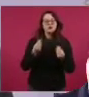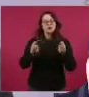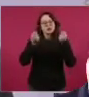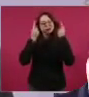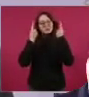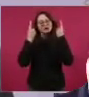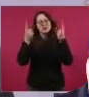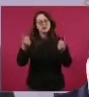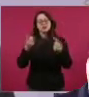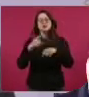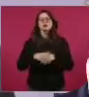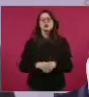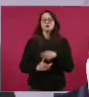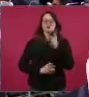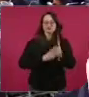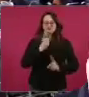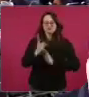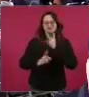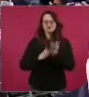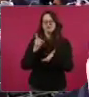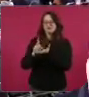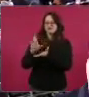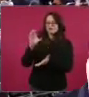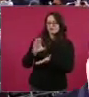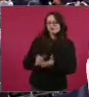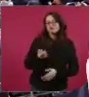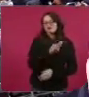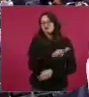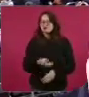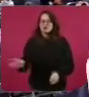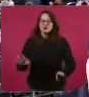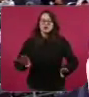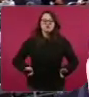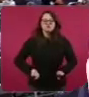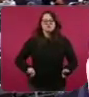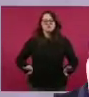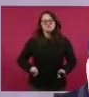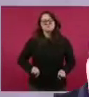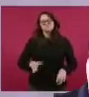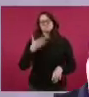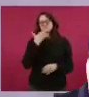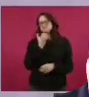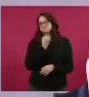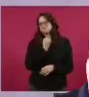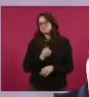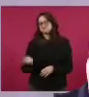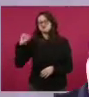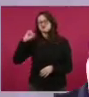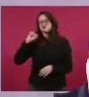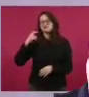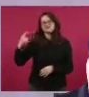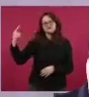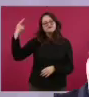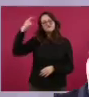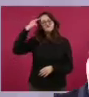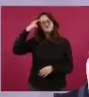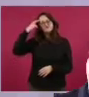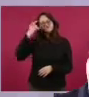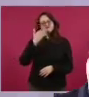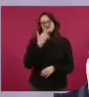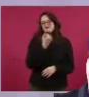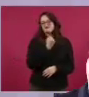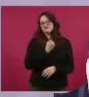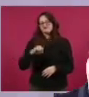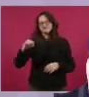paralímpicos, quienes demostraron una fuerza de carácter única que combina la fortaleza mental, la habilidad